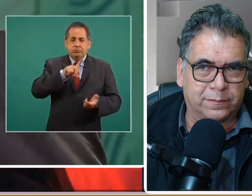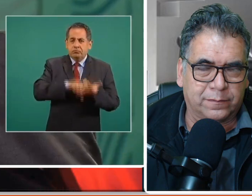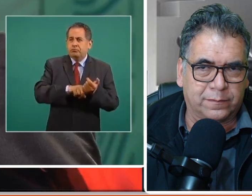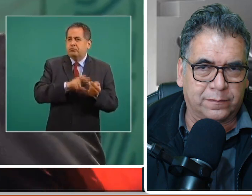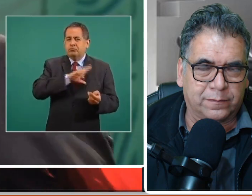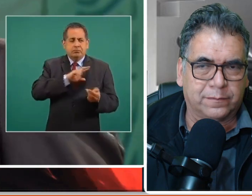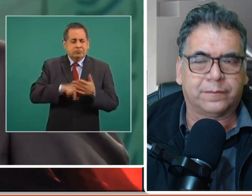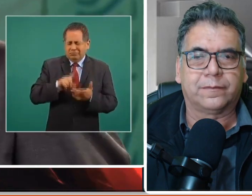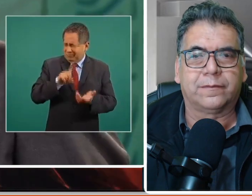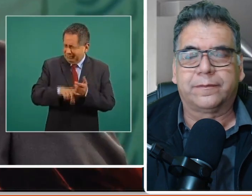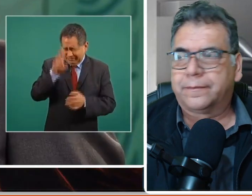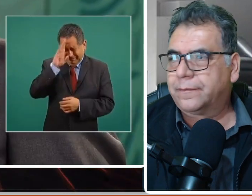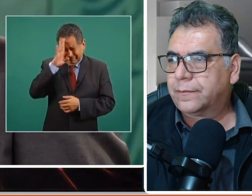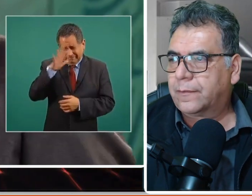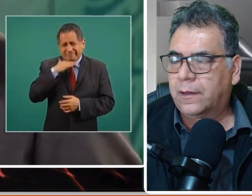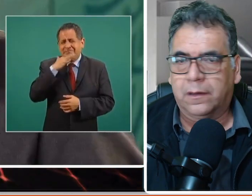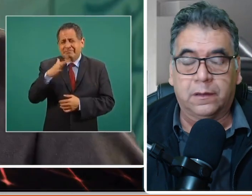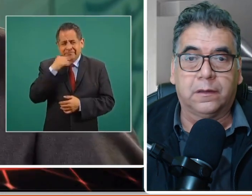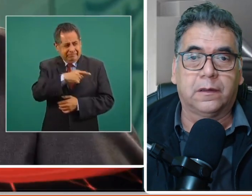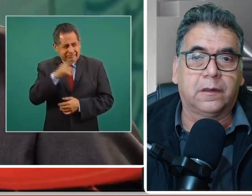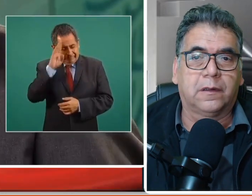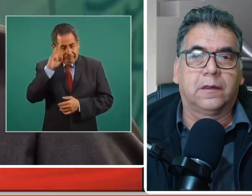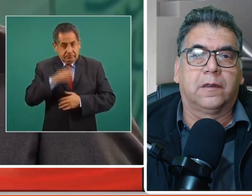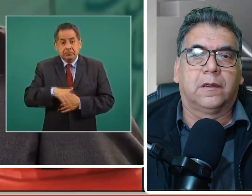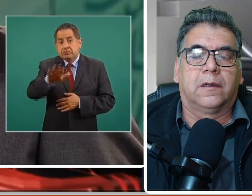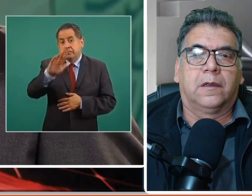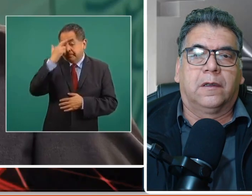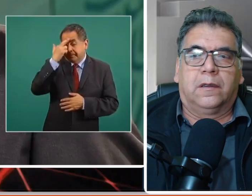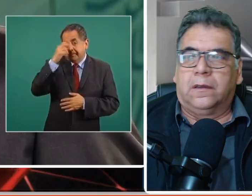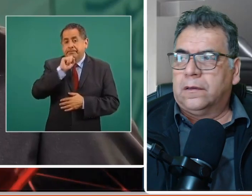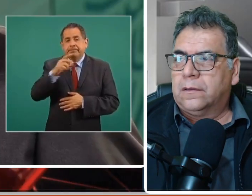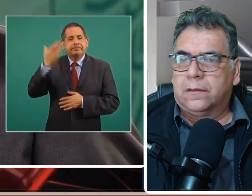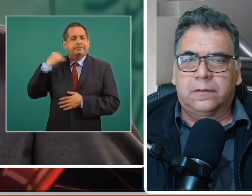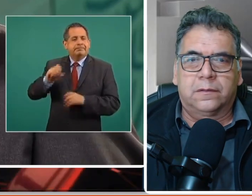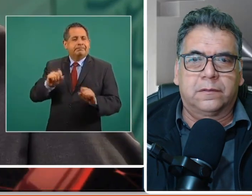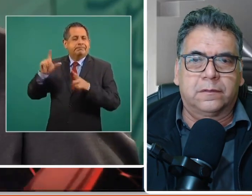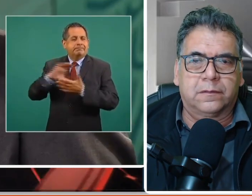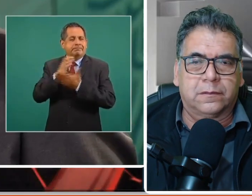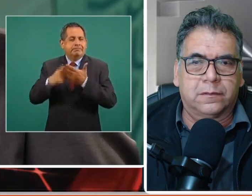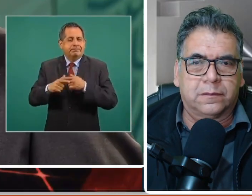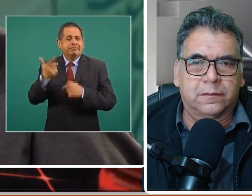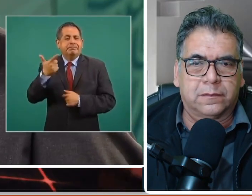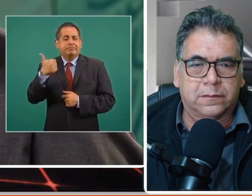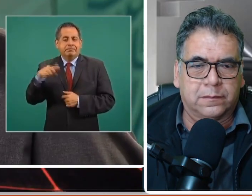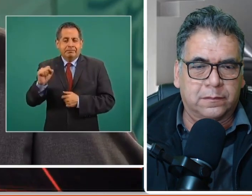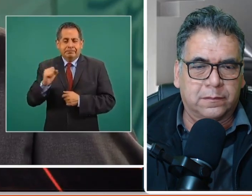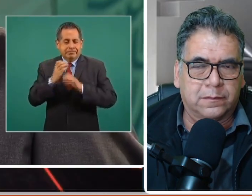pero a estos extremos. ¿Se acuerdan que aquí revisamos también lo de los gasoductos?